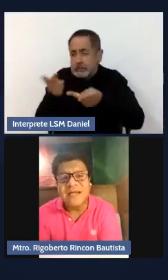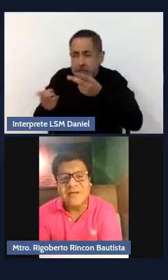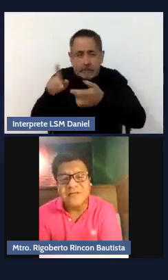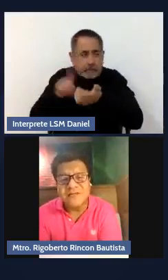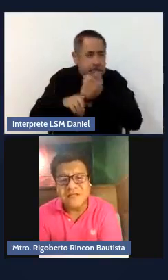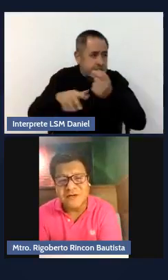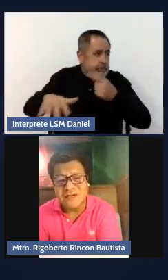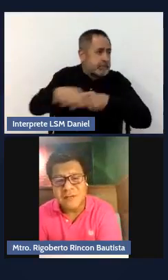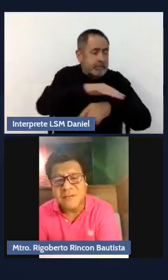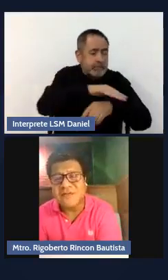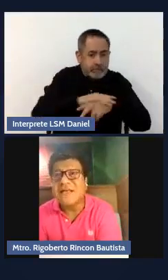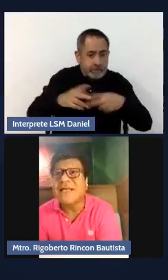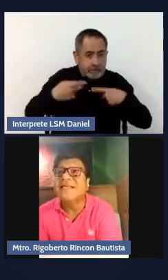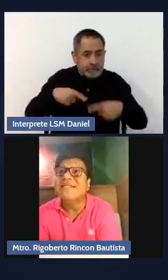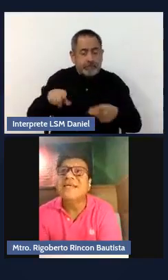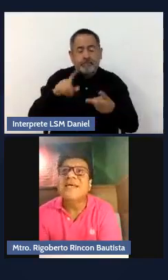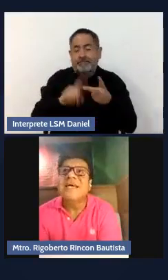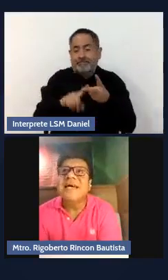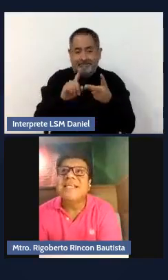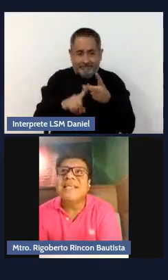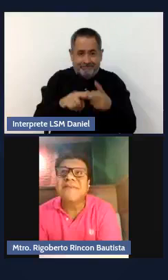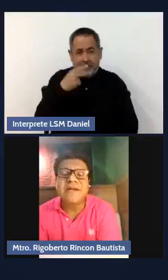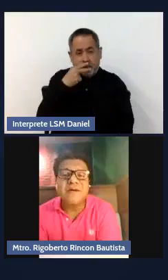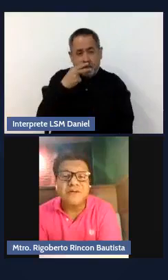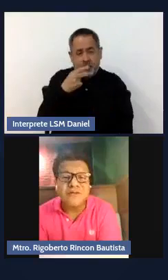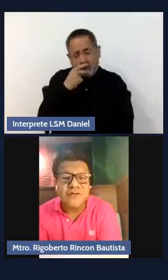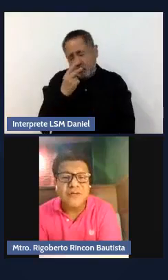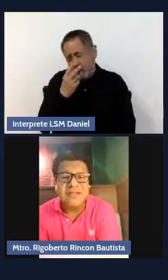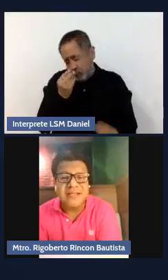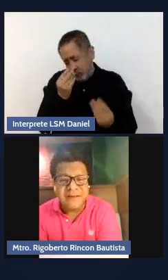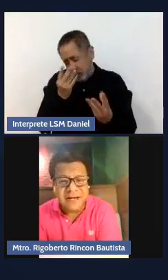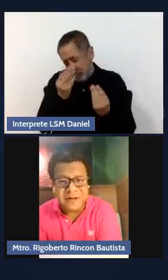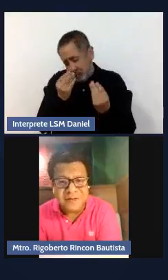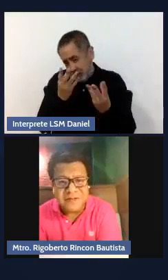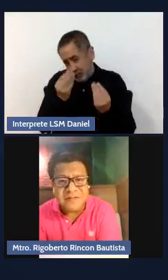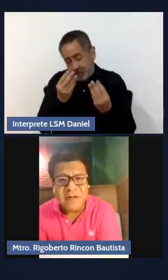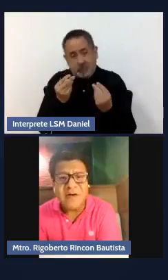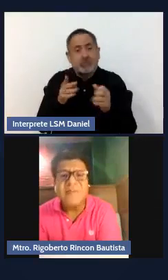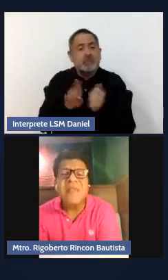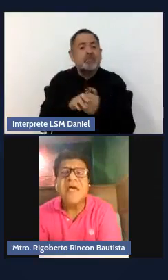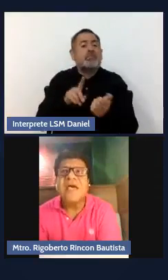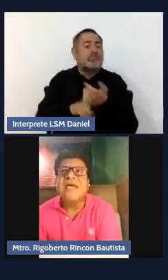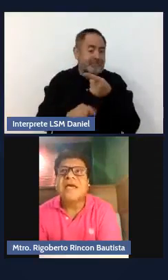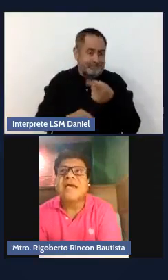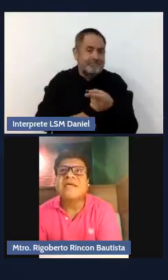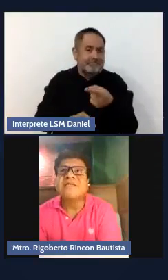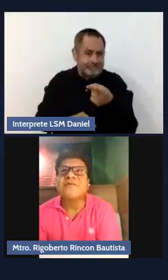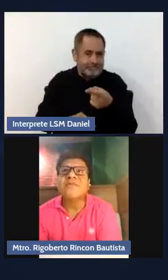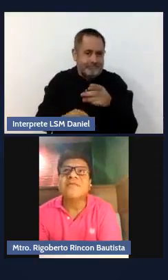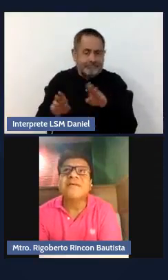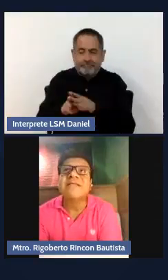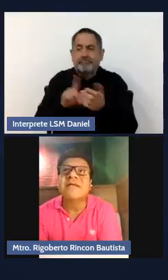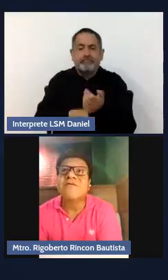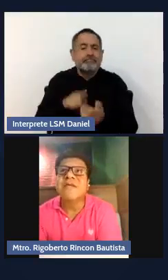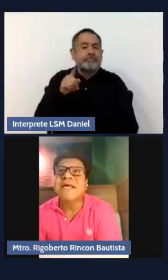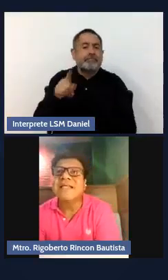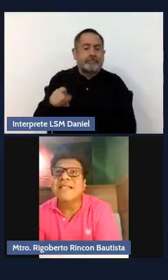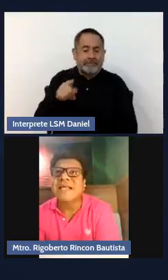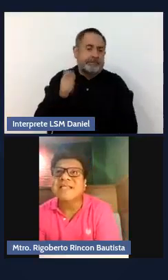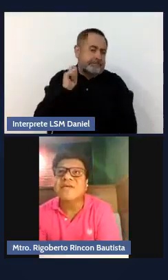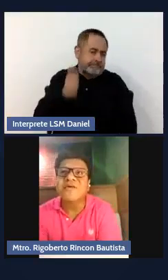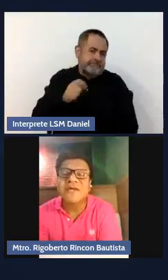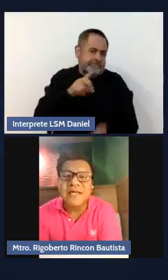ecosoma portales, el tema del consumo del tabaco, ¿no? Que es completamente una de las